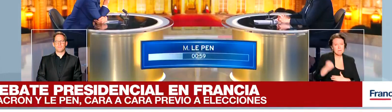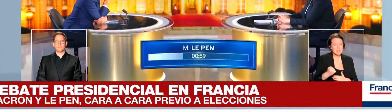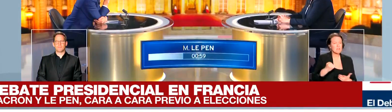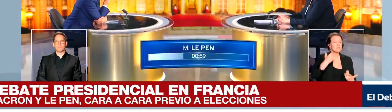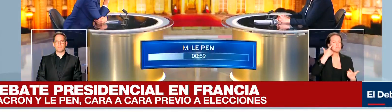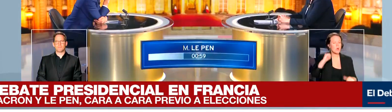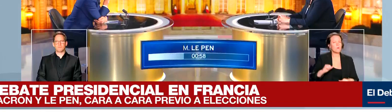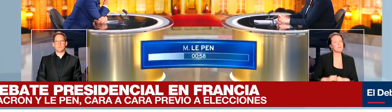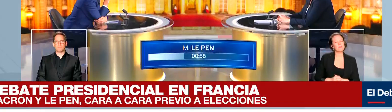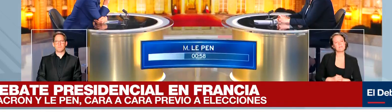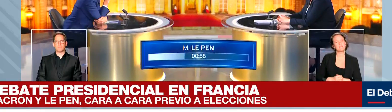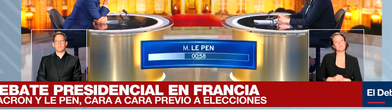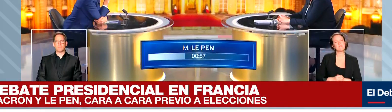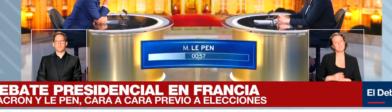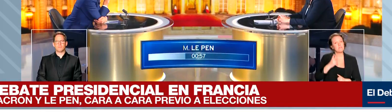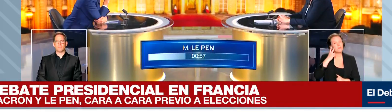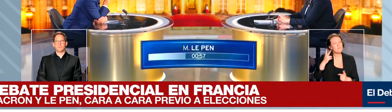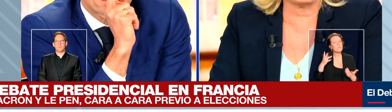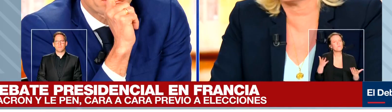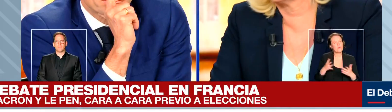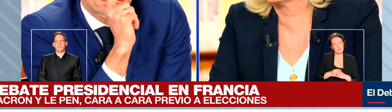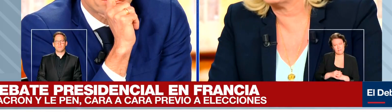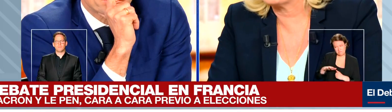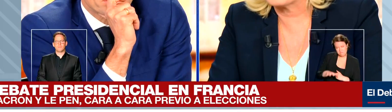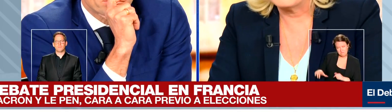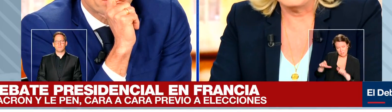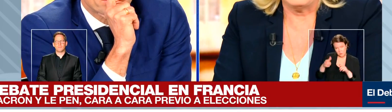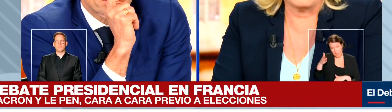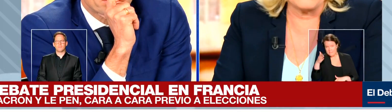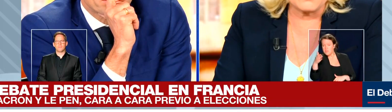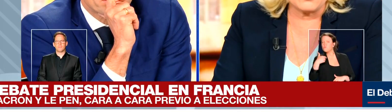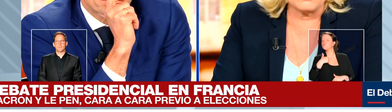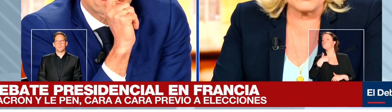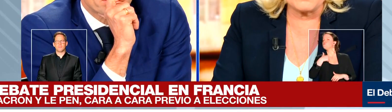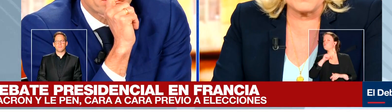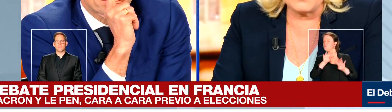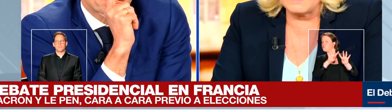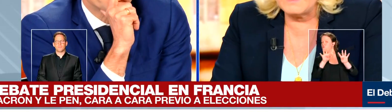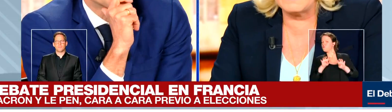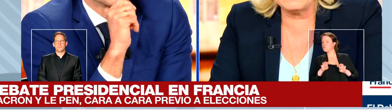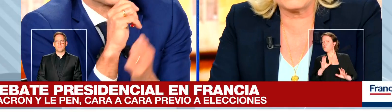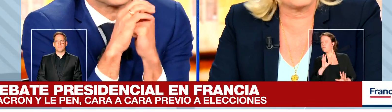precariedad generalizada. También he visto cómo el pueblo se ha preocupado por el futuro incierto.